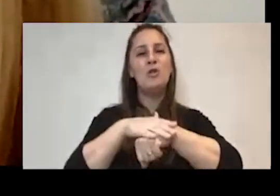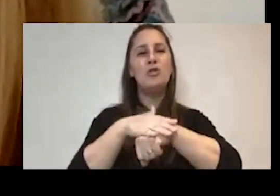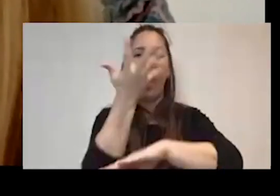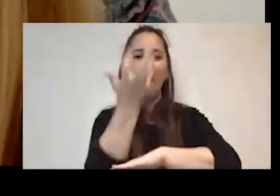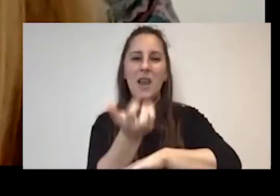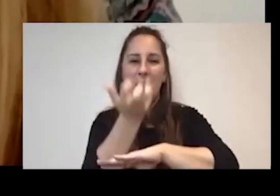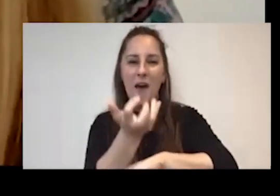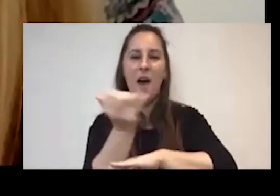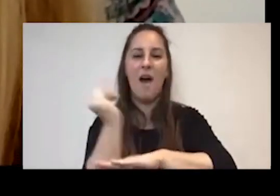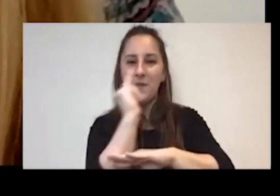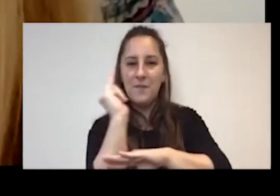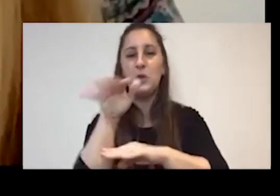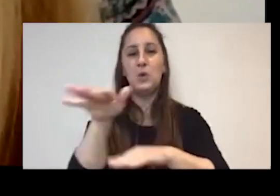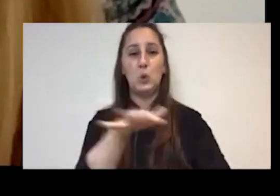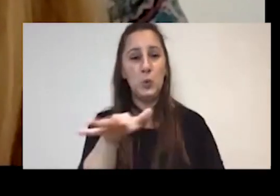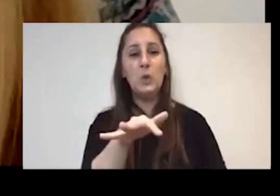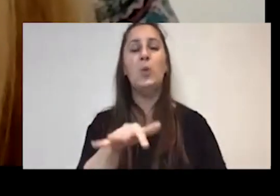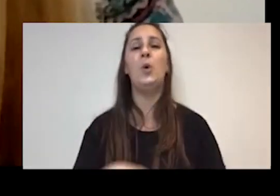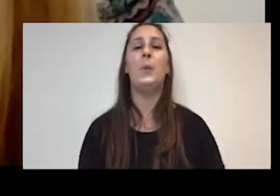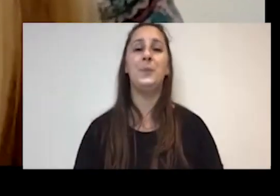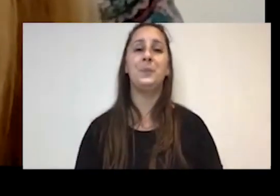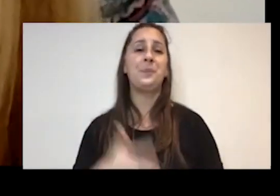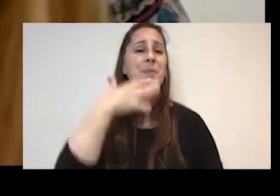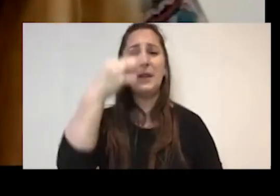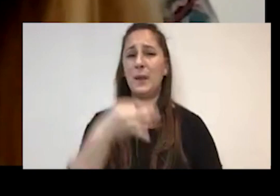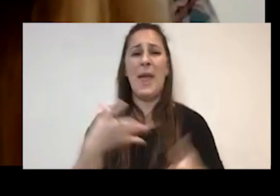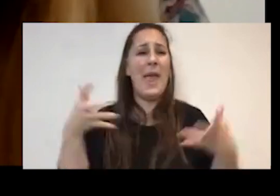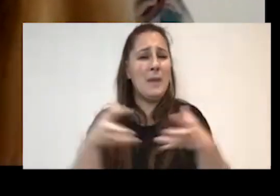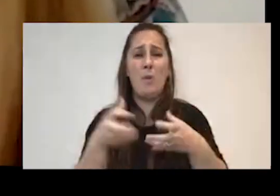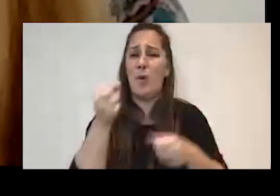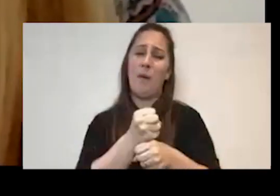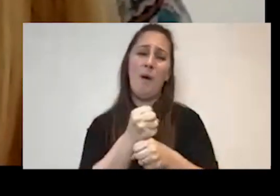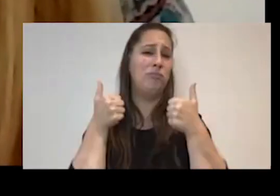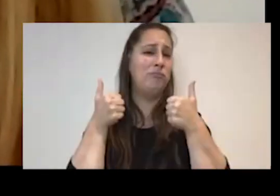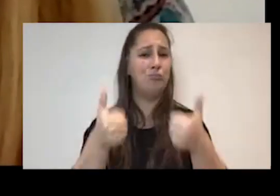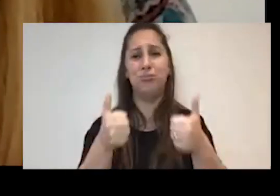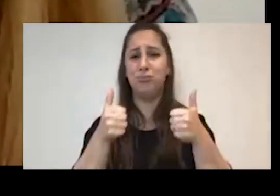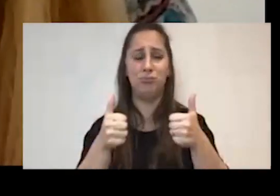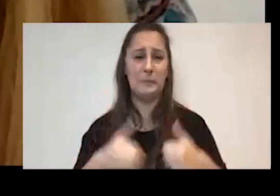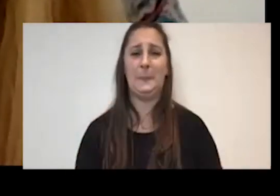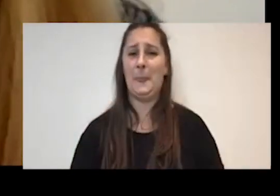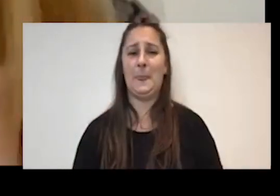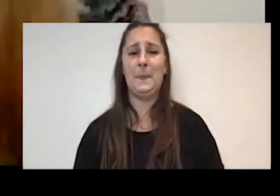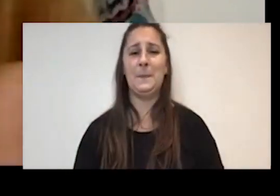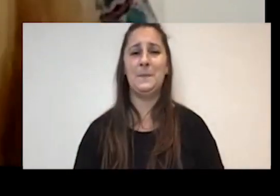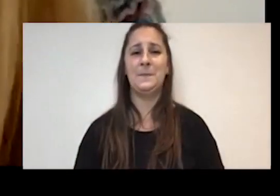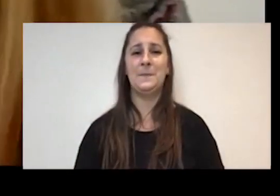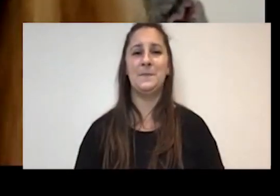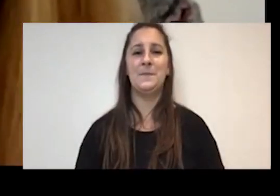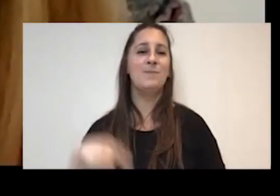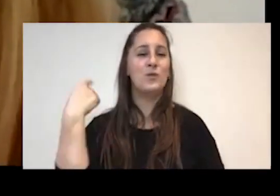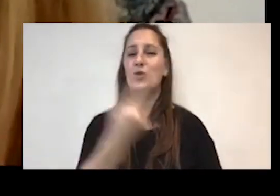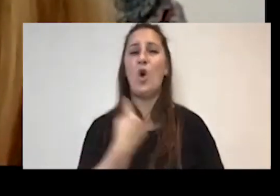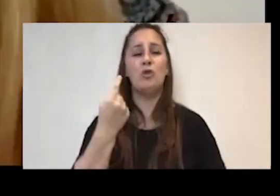los subtítulos. La verdad que es un excelente equipo que logramos